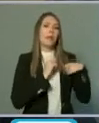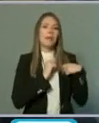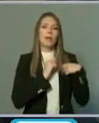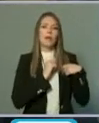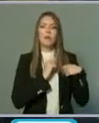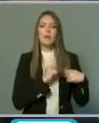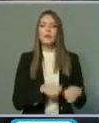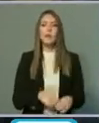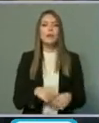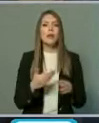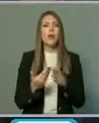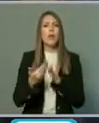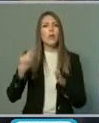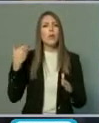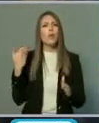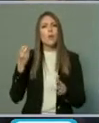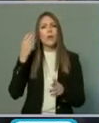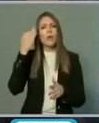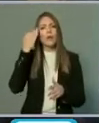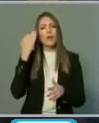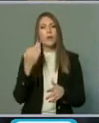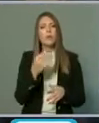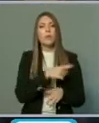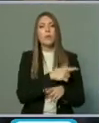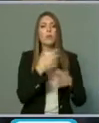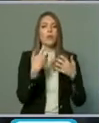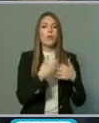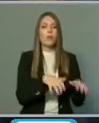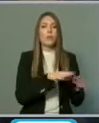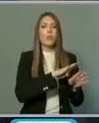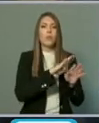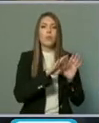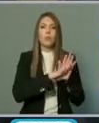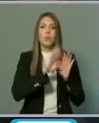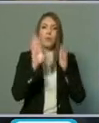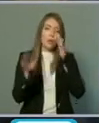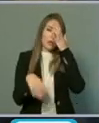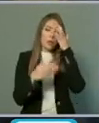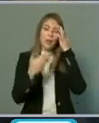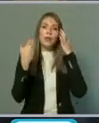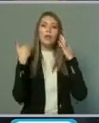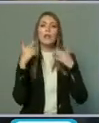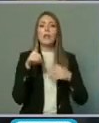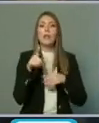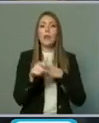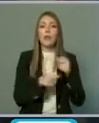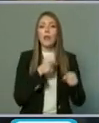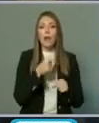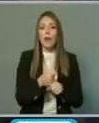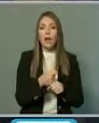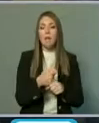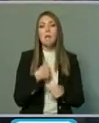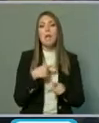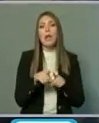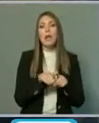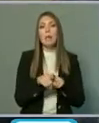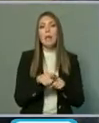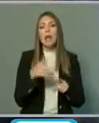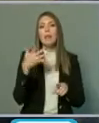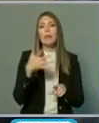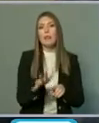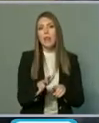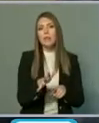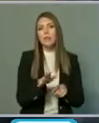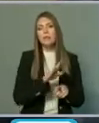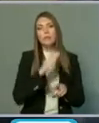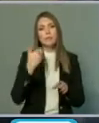¿Hace cuánto tiempo? Mi cuñado 17 años y mi hermana 10. ¿Y antes? ¿Cuántos años